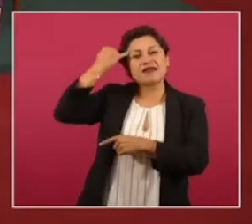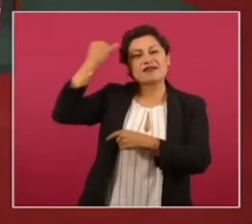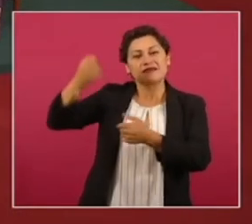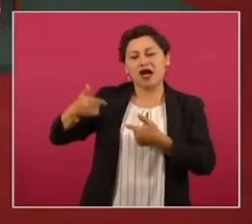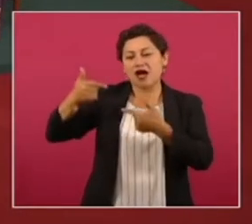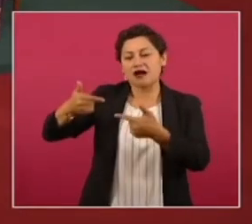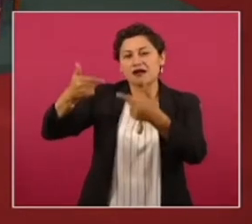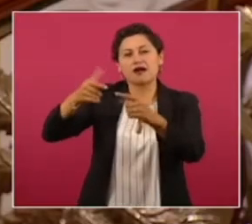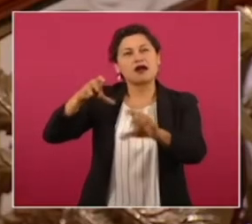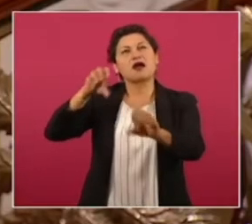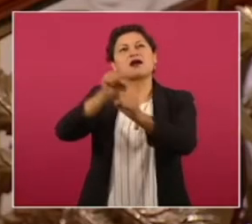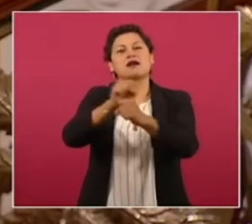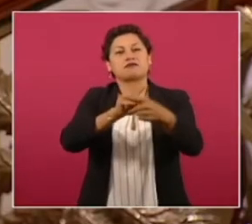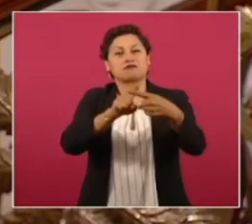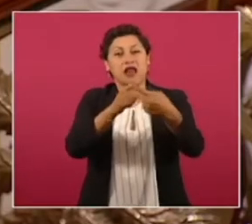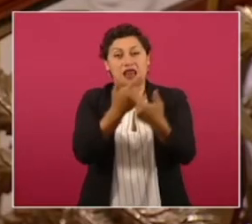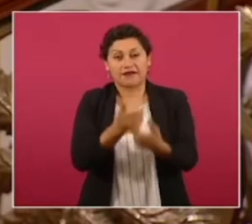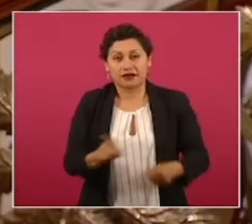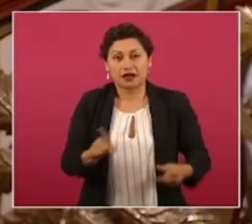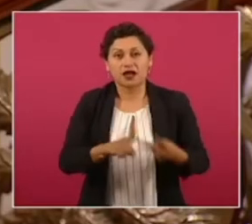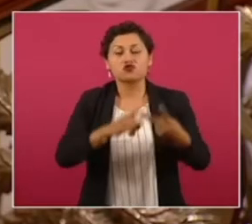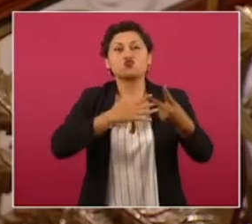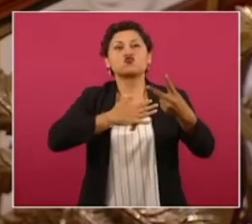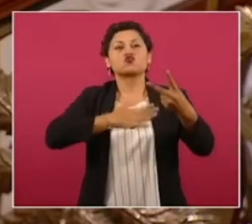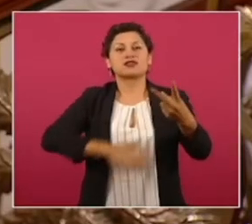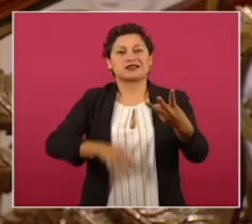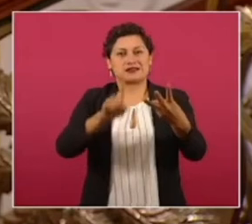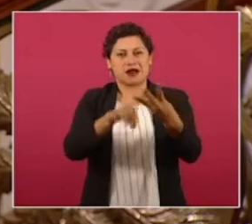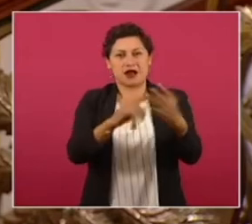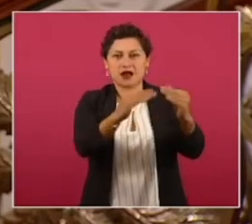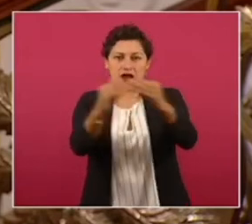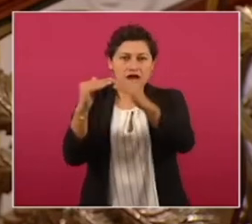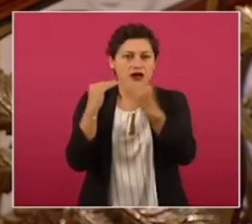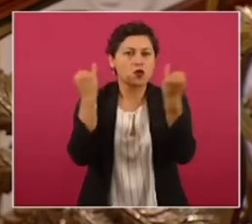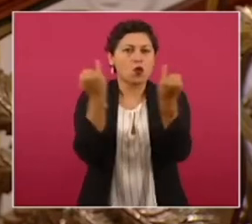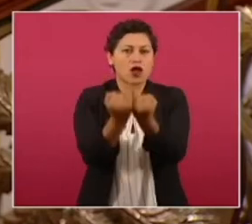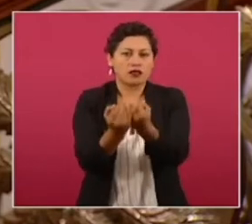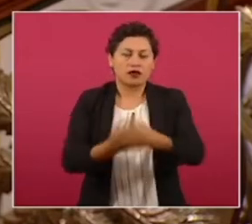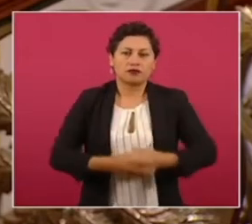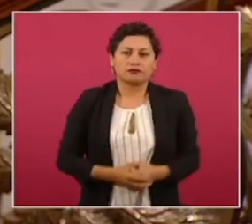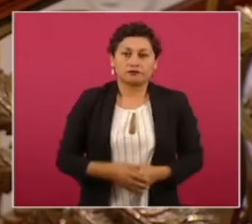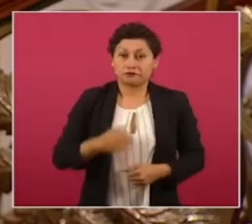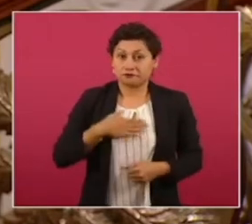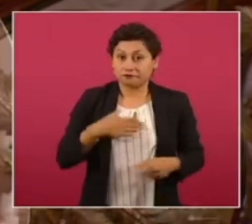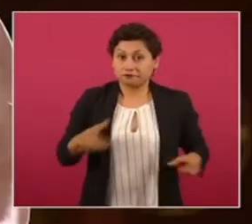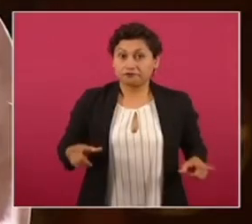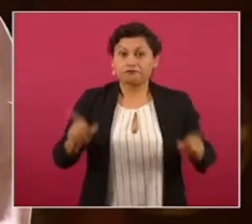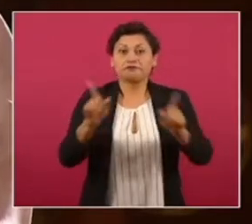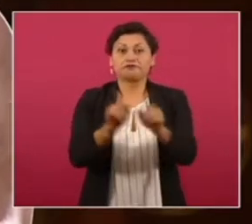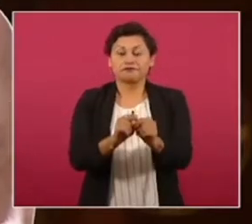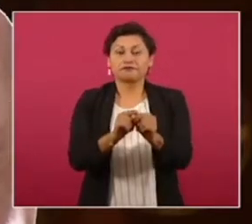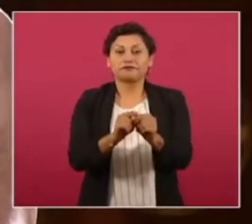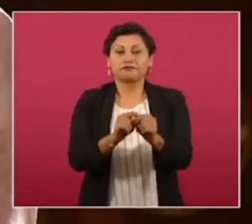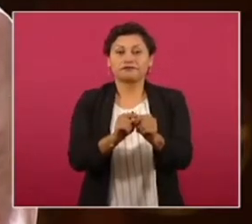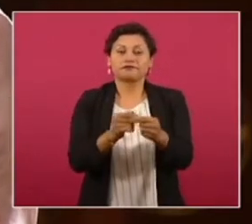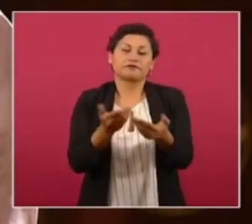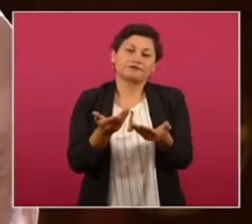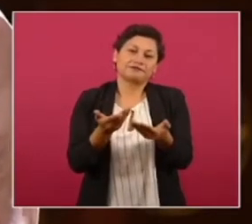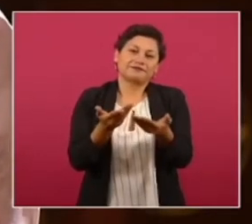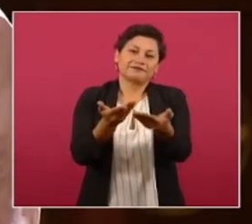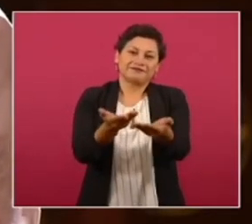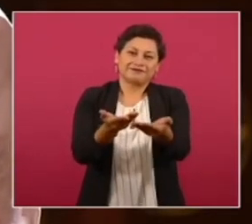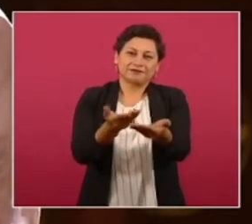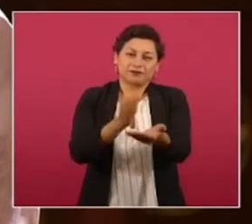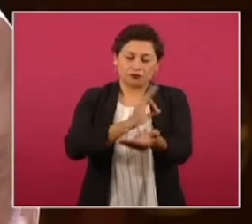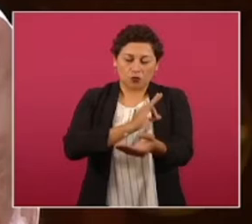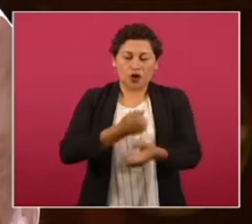e igualdad. Termino mi mensaje agradeciendo la oportunidad de compartir estas reflexiones en esta